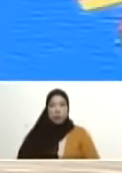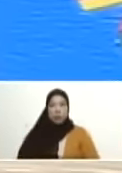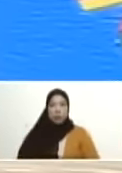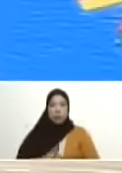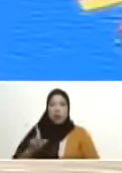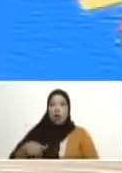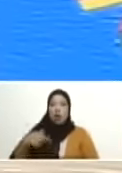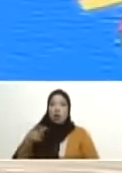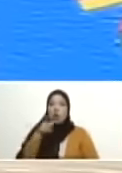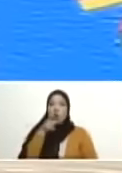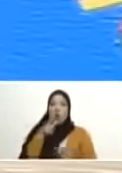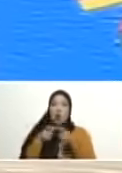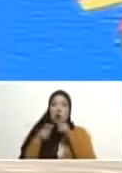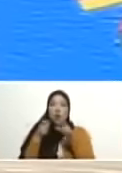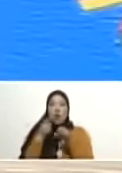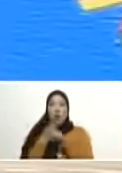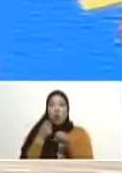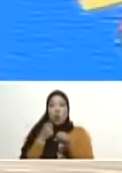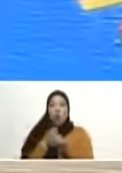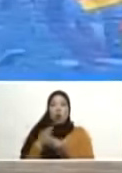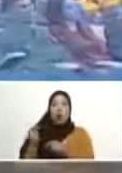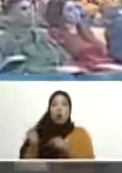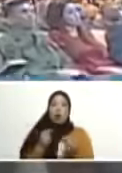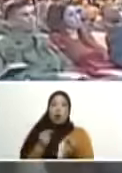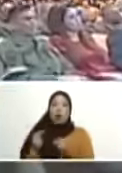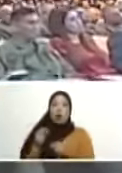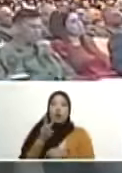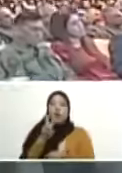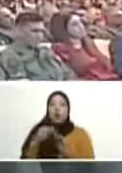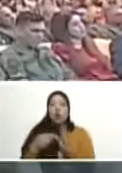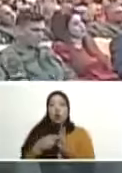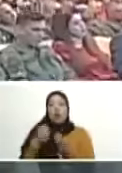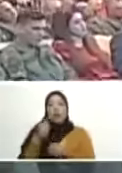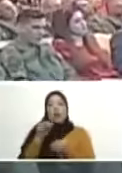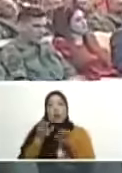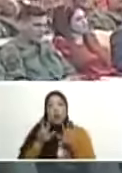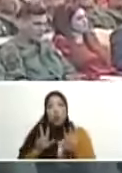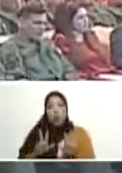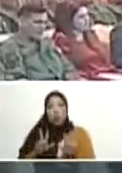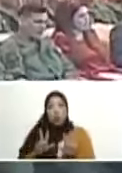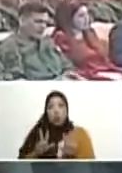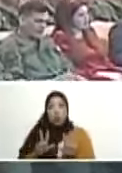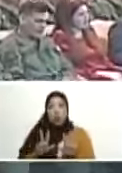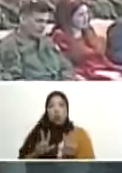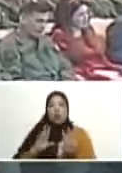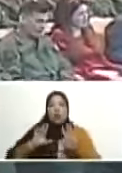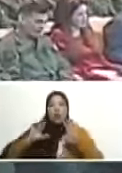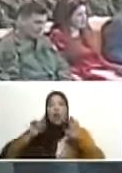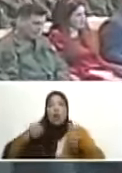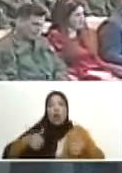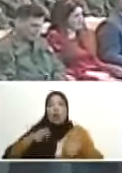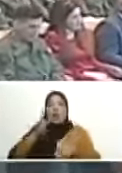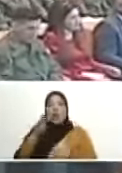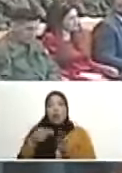Luego Antonio Guterres, el 30 de junio del 2018, dice, a principios del 2017 nombré un